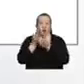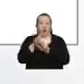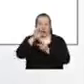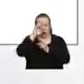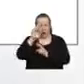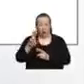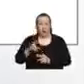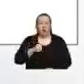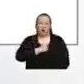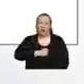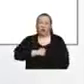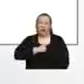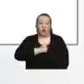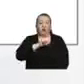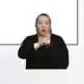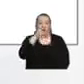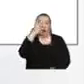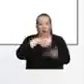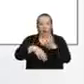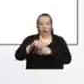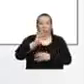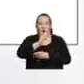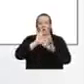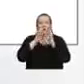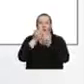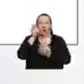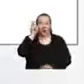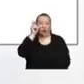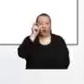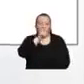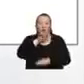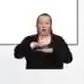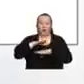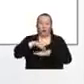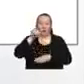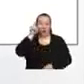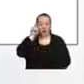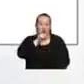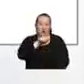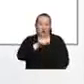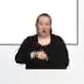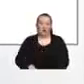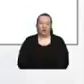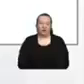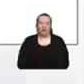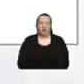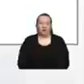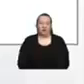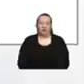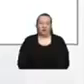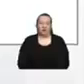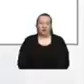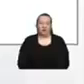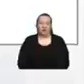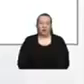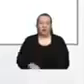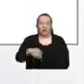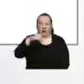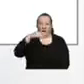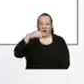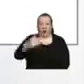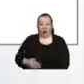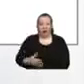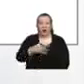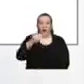aquí están involucrados pues todos los tipos de lazos por el propio lass es un grande chico y le deseo lo